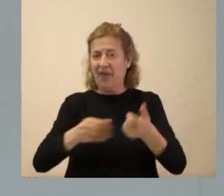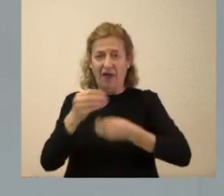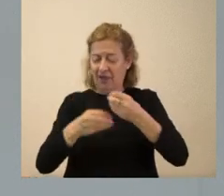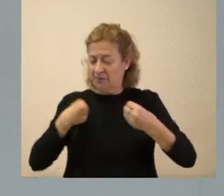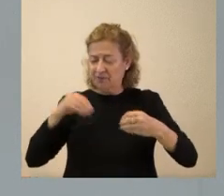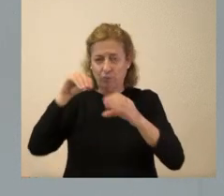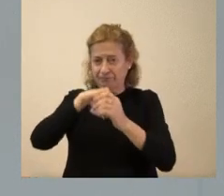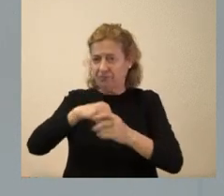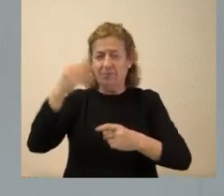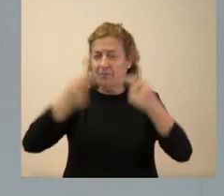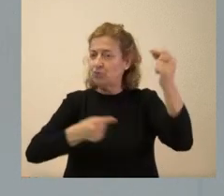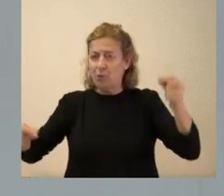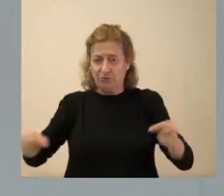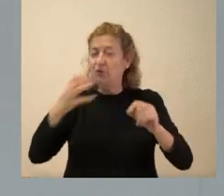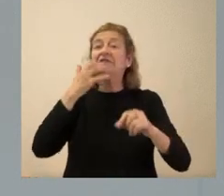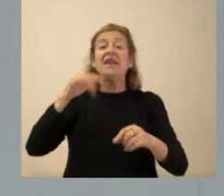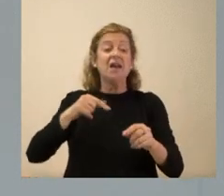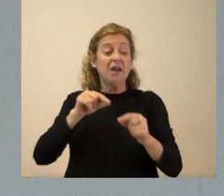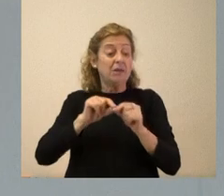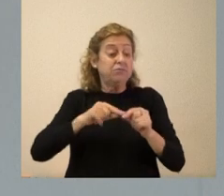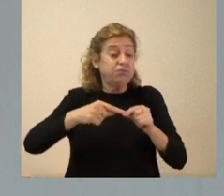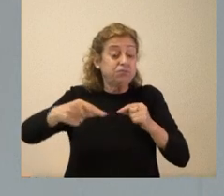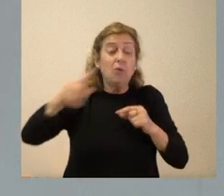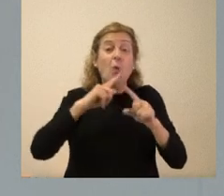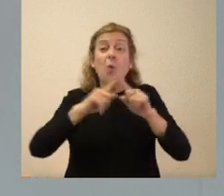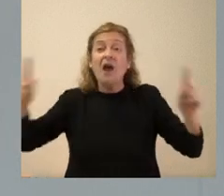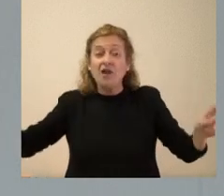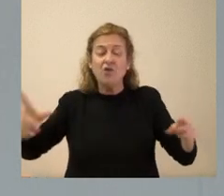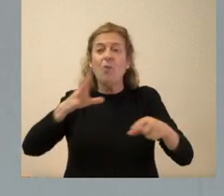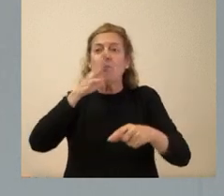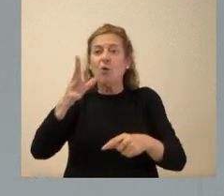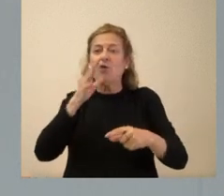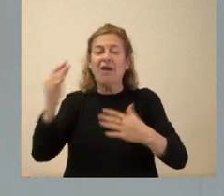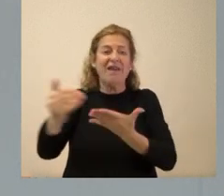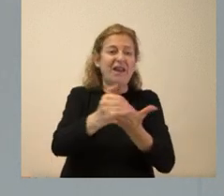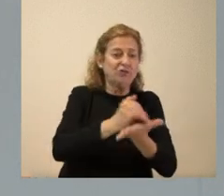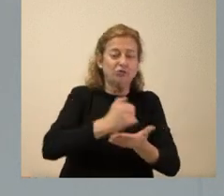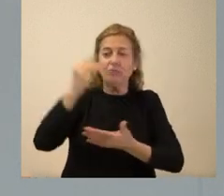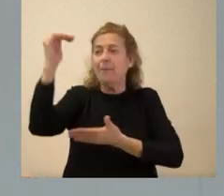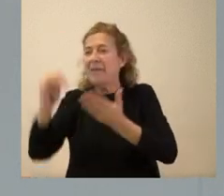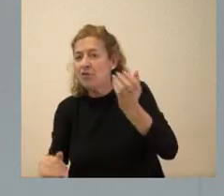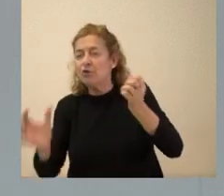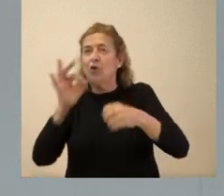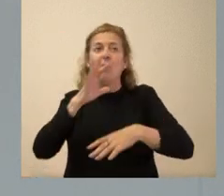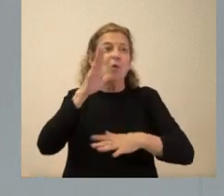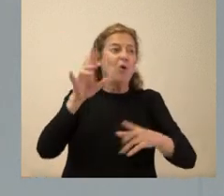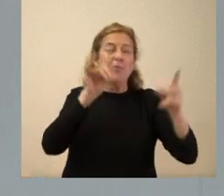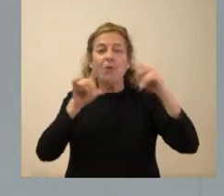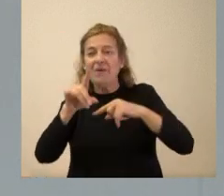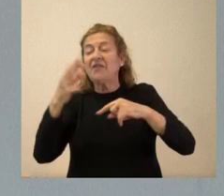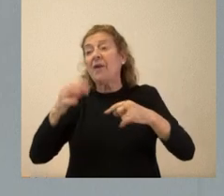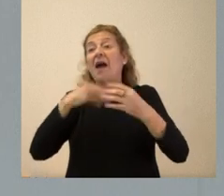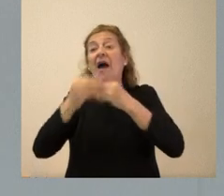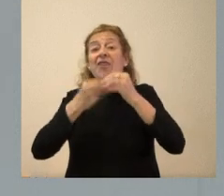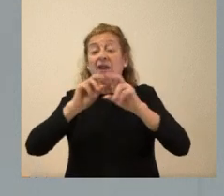comunidad Autónoma y que si a lo largo del ejercicio como consecuencia de la evolución de los ingresos o de estos ajustes que usted señalado hace falta tomar nuevas medidas